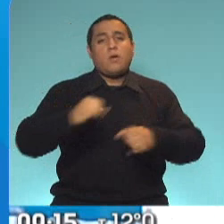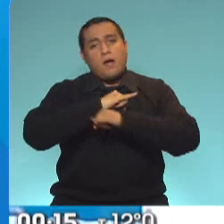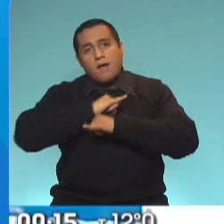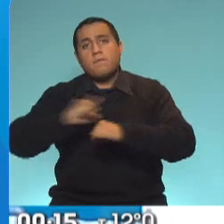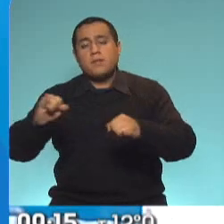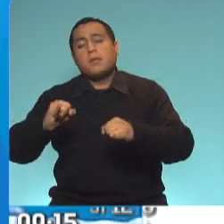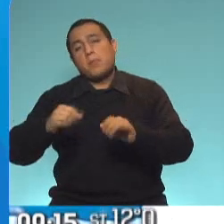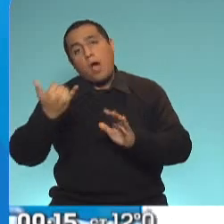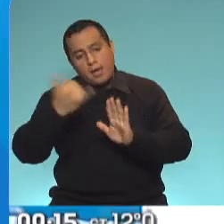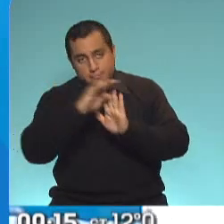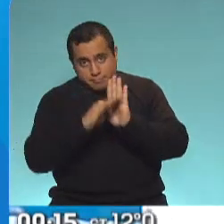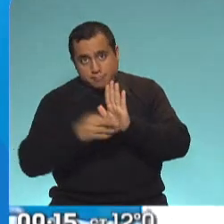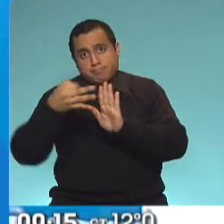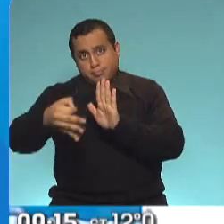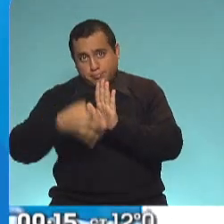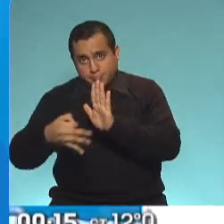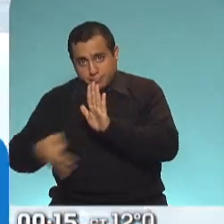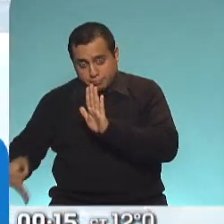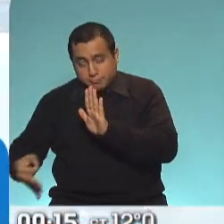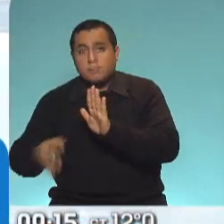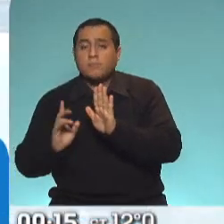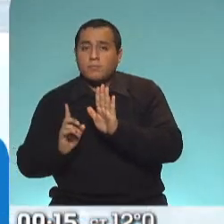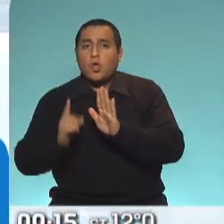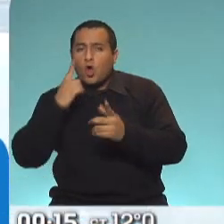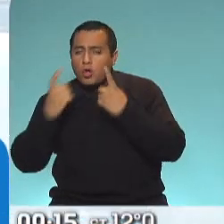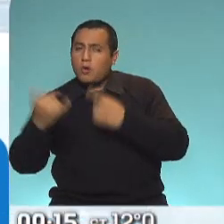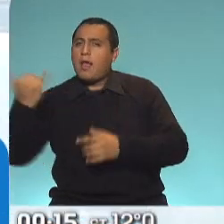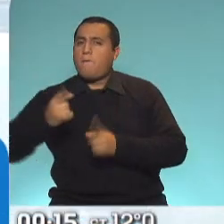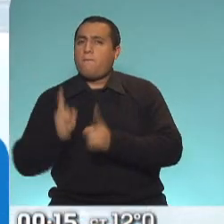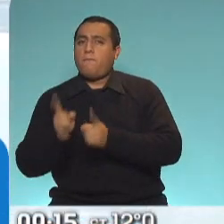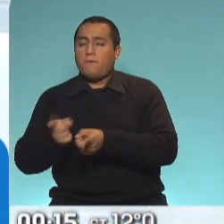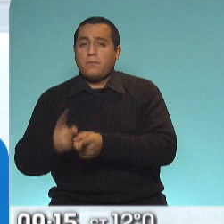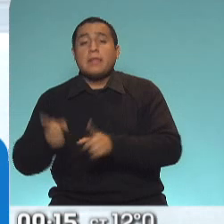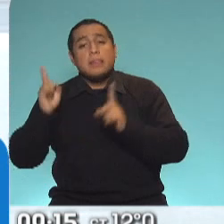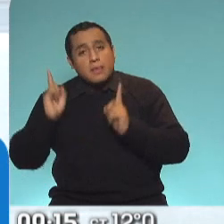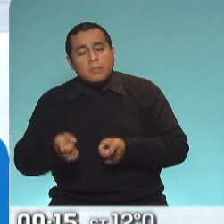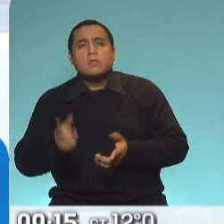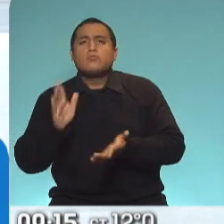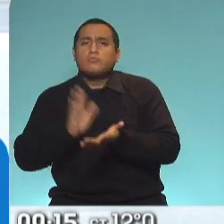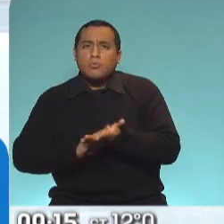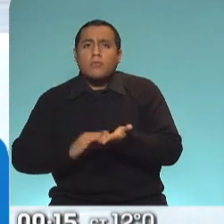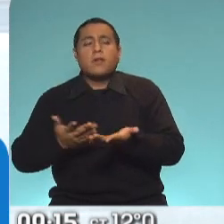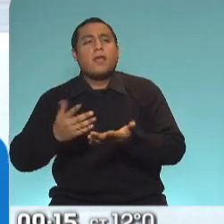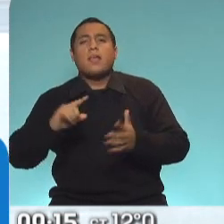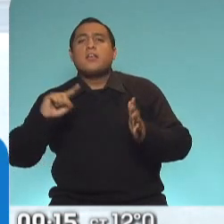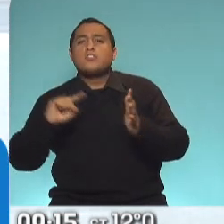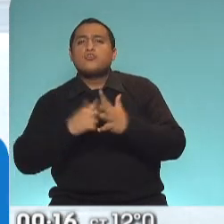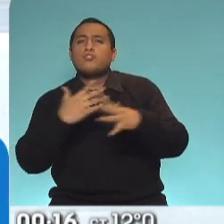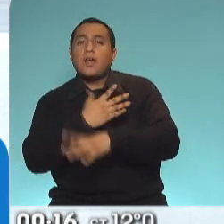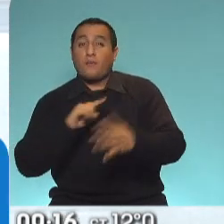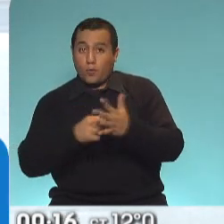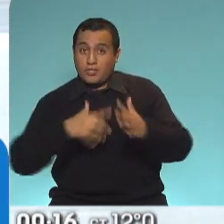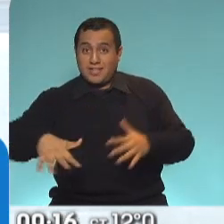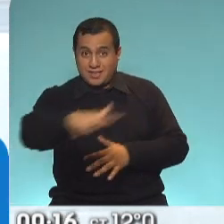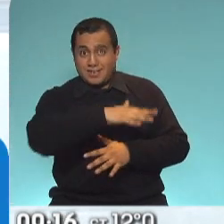los indicadores, con también un monitoreo intensificado. Y lo que estamos viendo en relación a la dinámica de la Ciudad Autónoma de Buenos Aires y